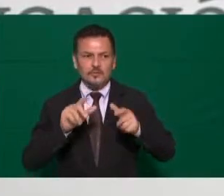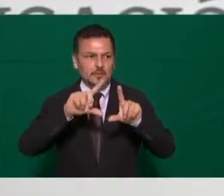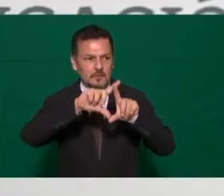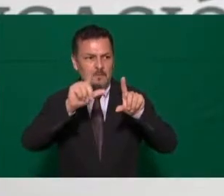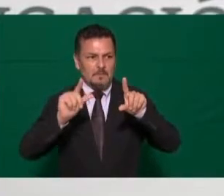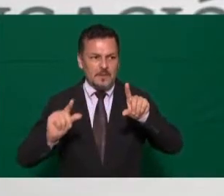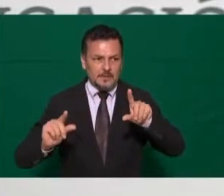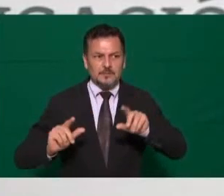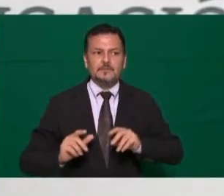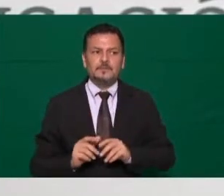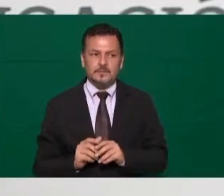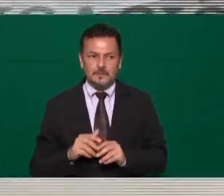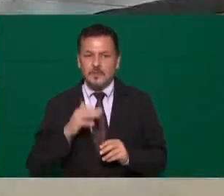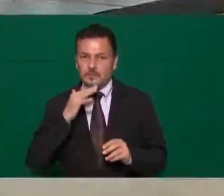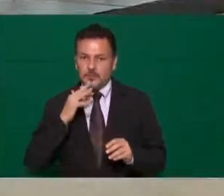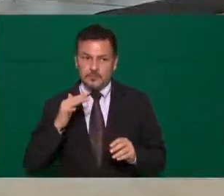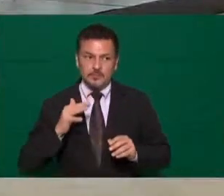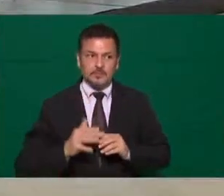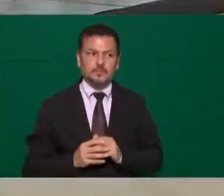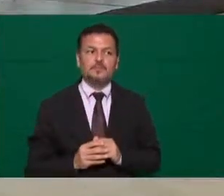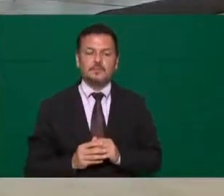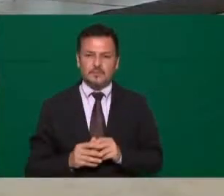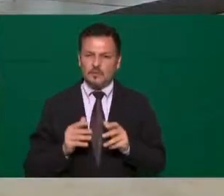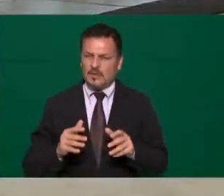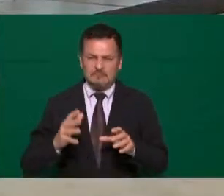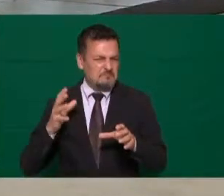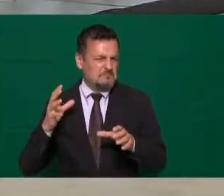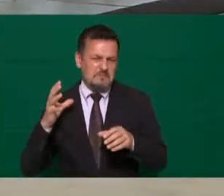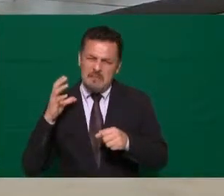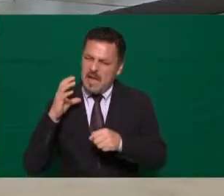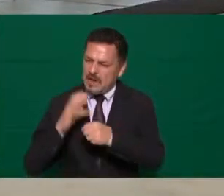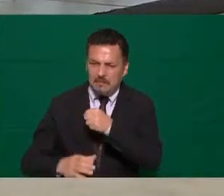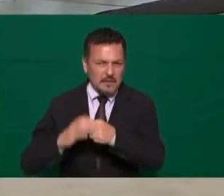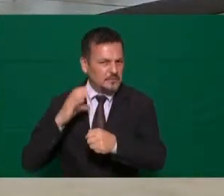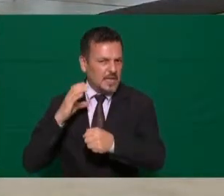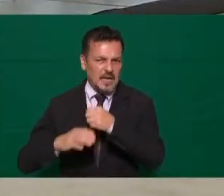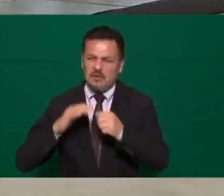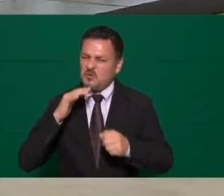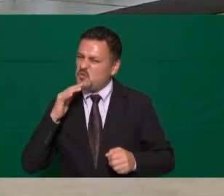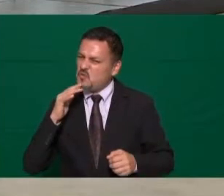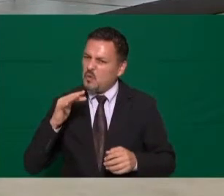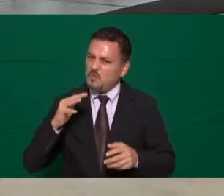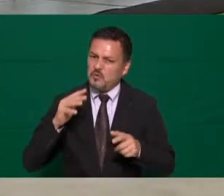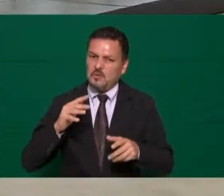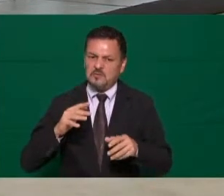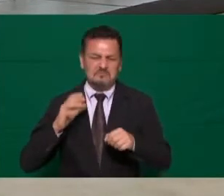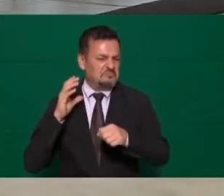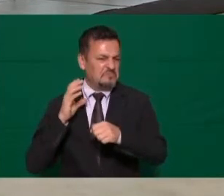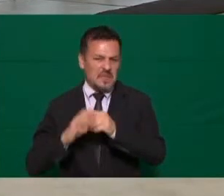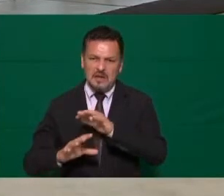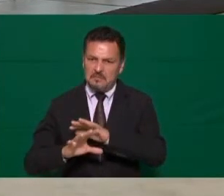país, de acabar con la corrupción y acabar con la impunidad.